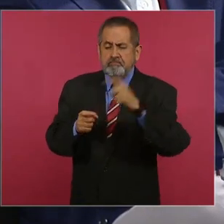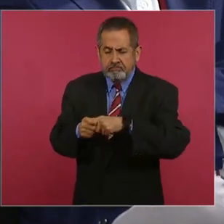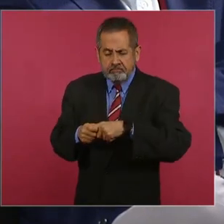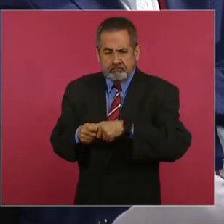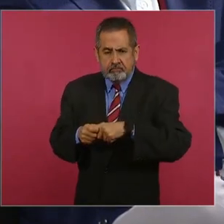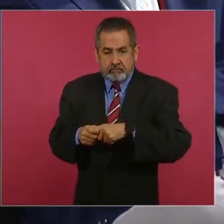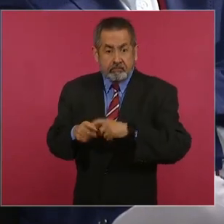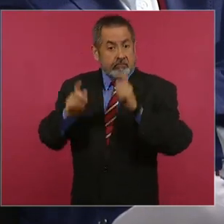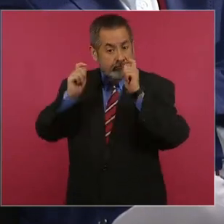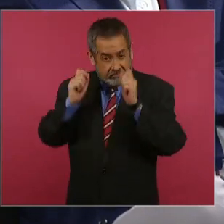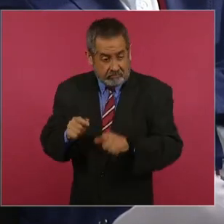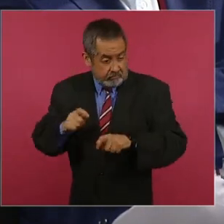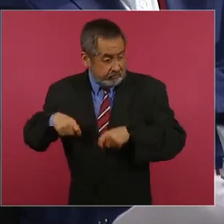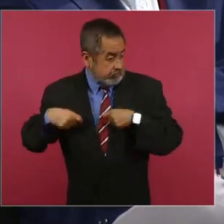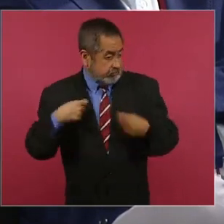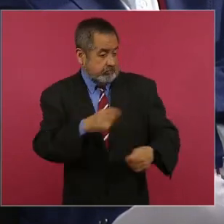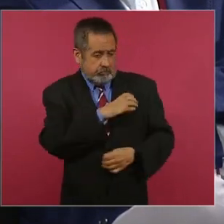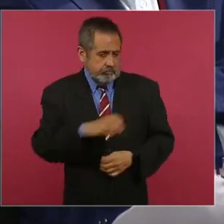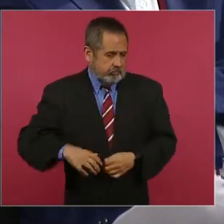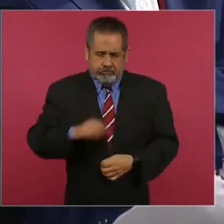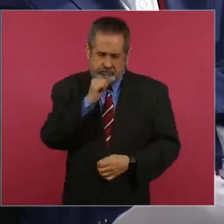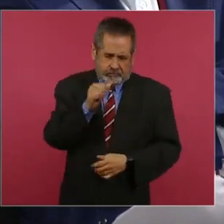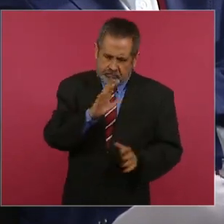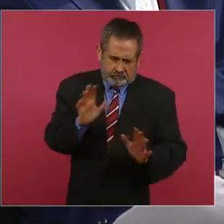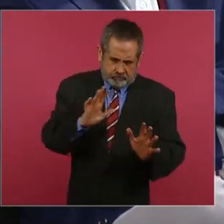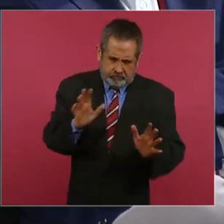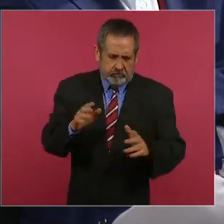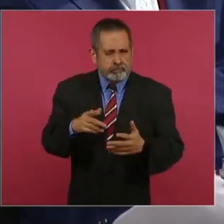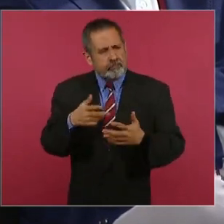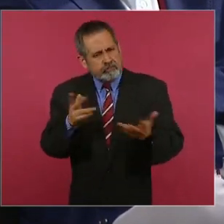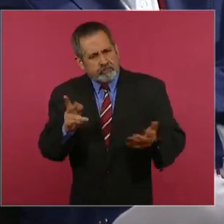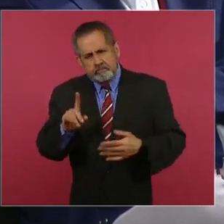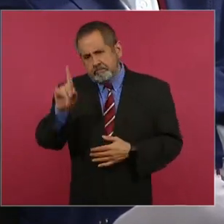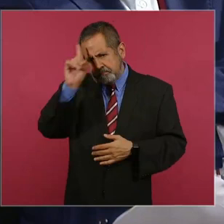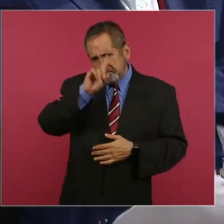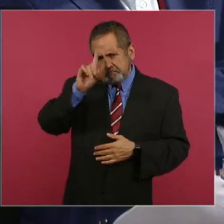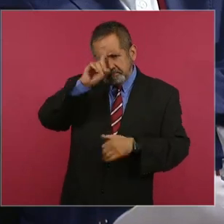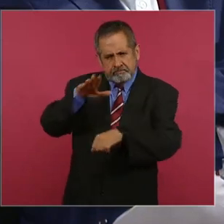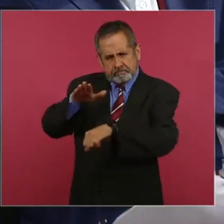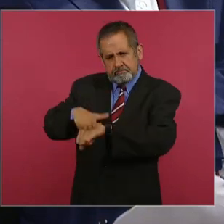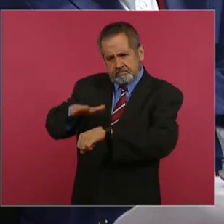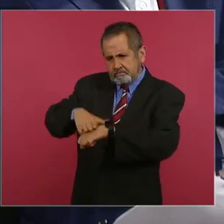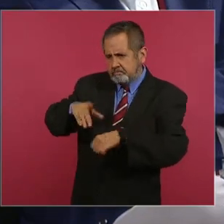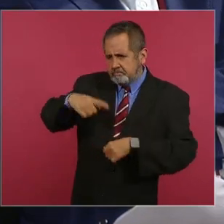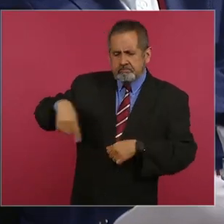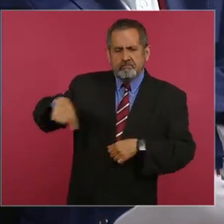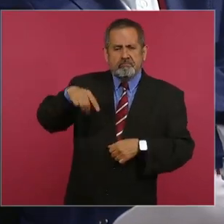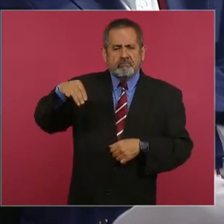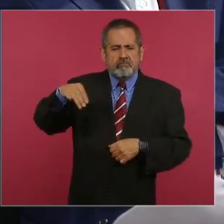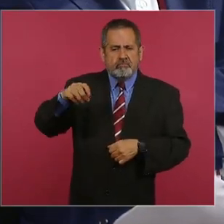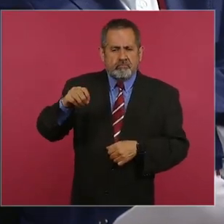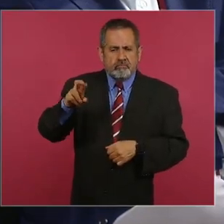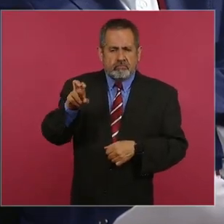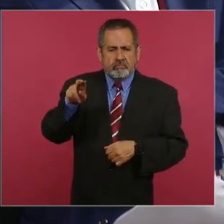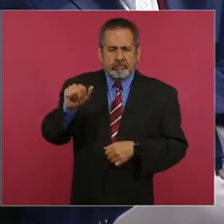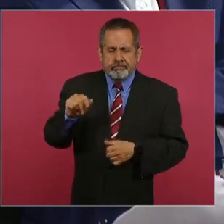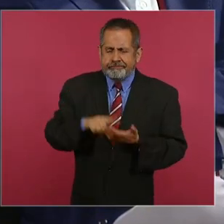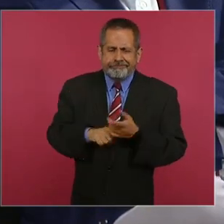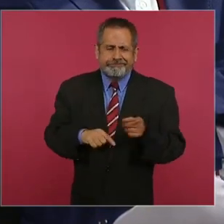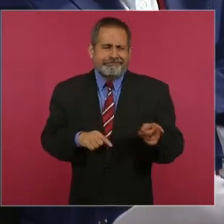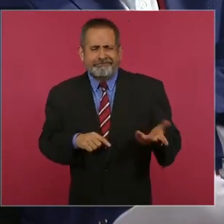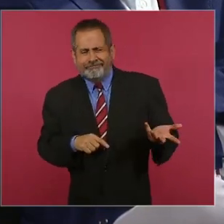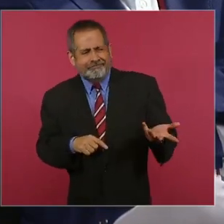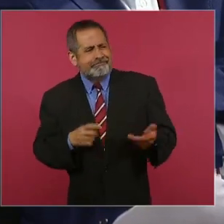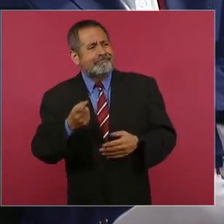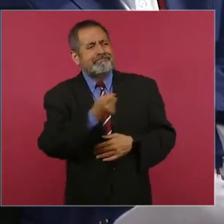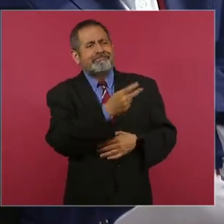no significa que sea candidato ¿qué recomendación haría a morena para no considerar como candidatos a